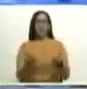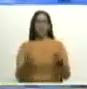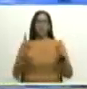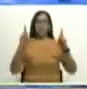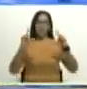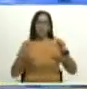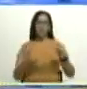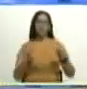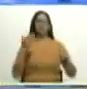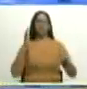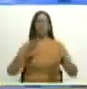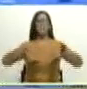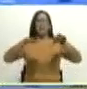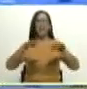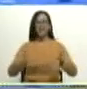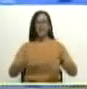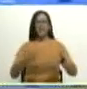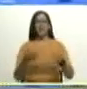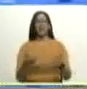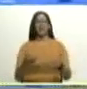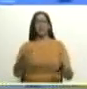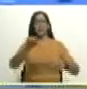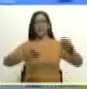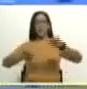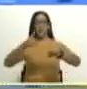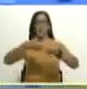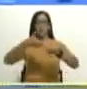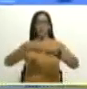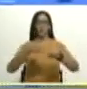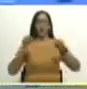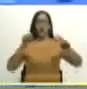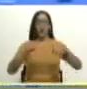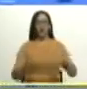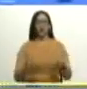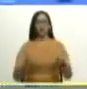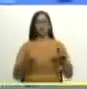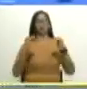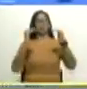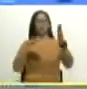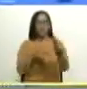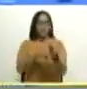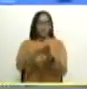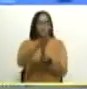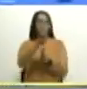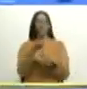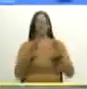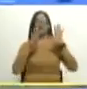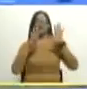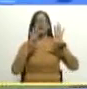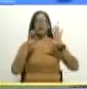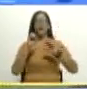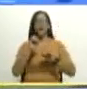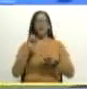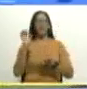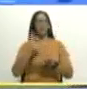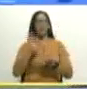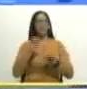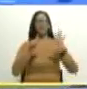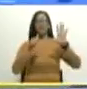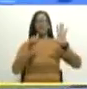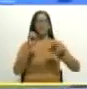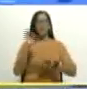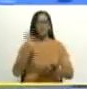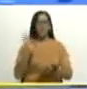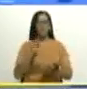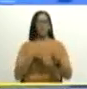había paralizado la petroquímica. Hoy está en un buen nivel, casi el 90% de recuperación y muy pronto con nuevas